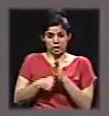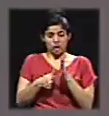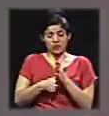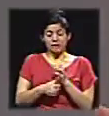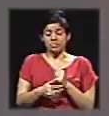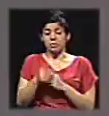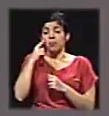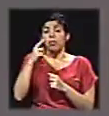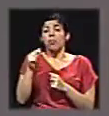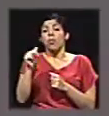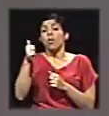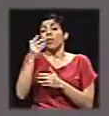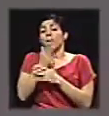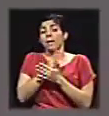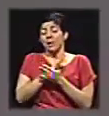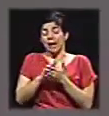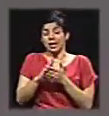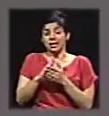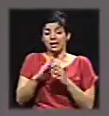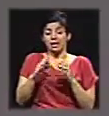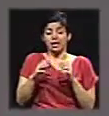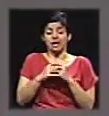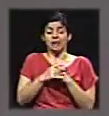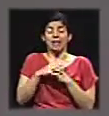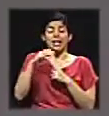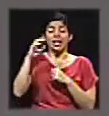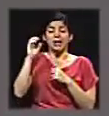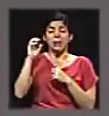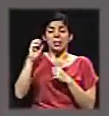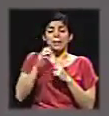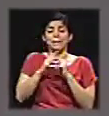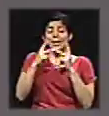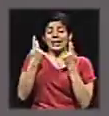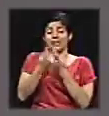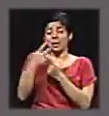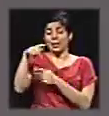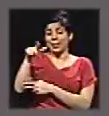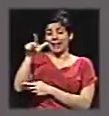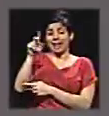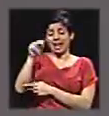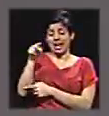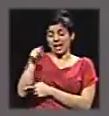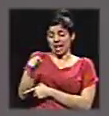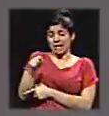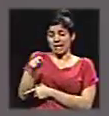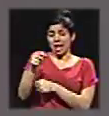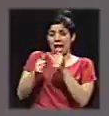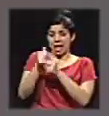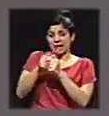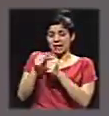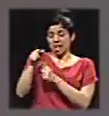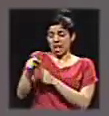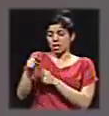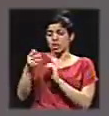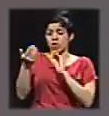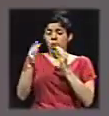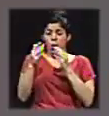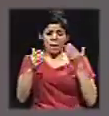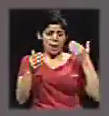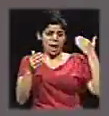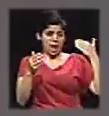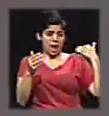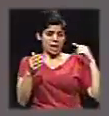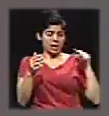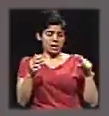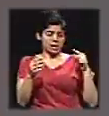lado, el candidato del Partido Liberación Nacional, si se compara con candidaturas anteriores de otros personajes, sobre